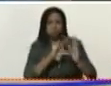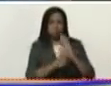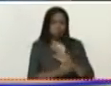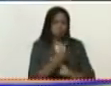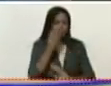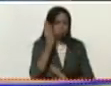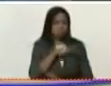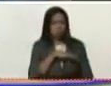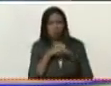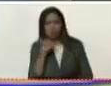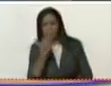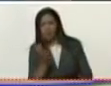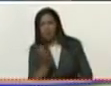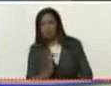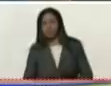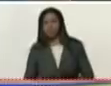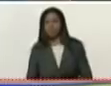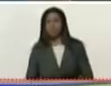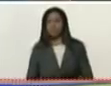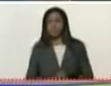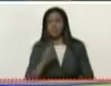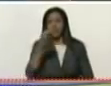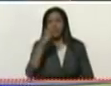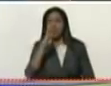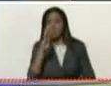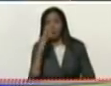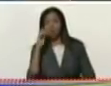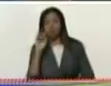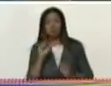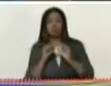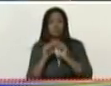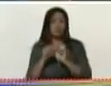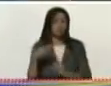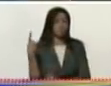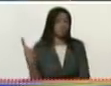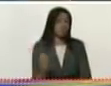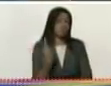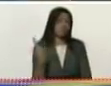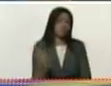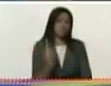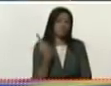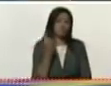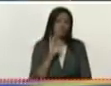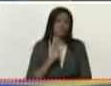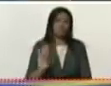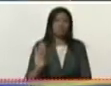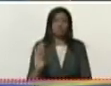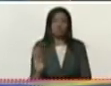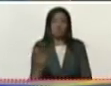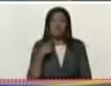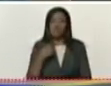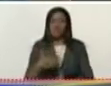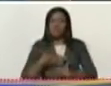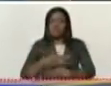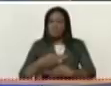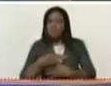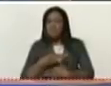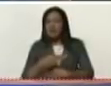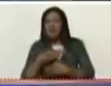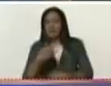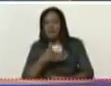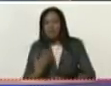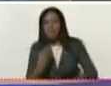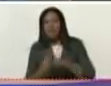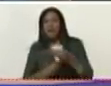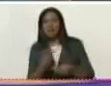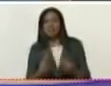podridas del G4 quedarán solas en su intento de evitar